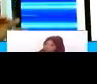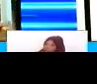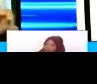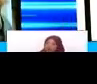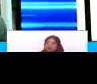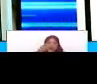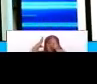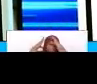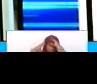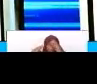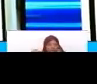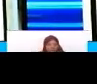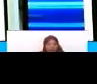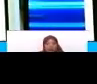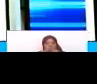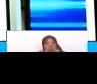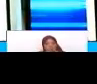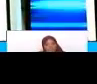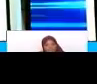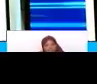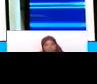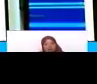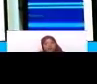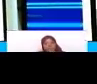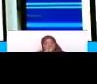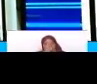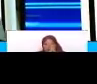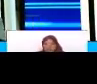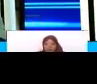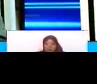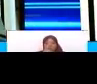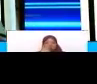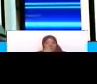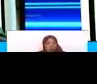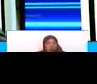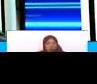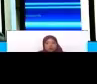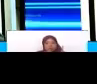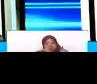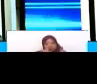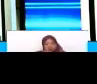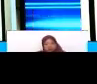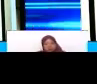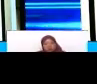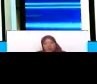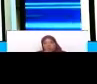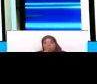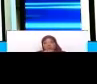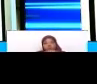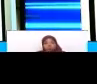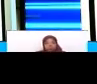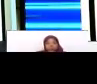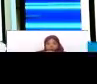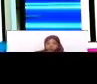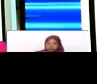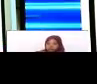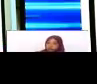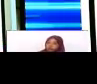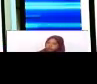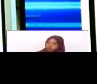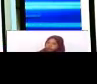siempre. Pero con firmeza le dije todas las verdades, le mostré todos los documentos. Llevé una faja de documentos así. Y